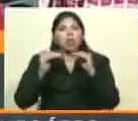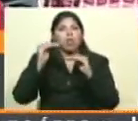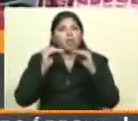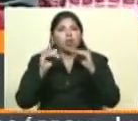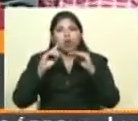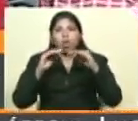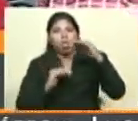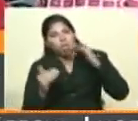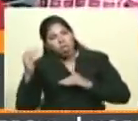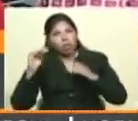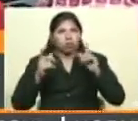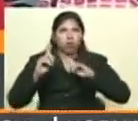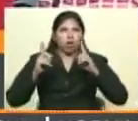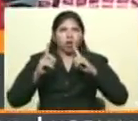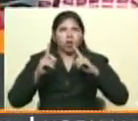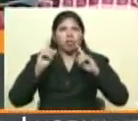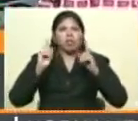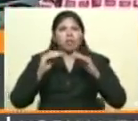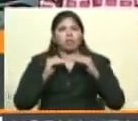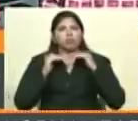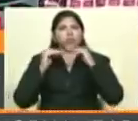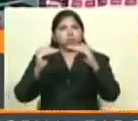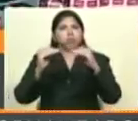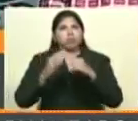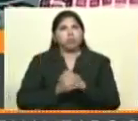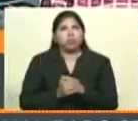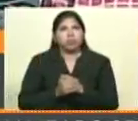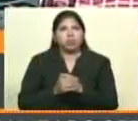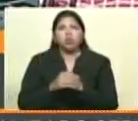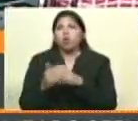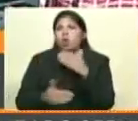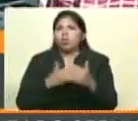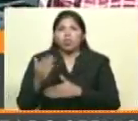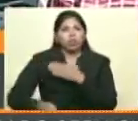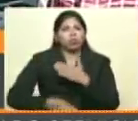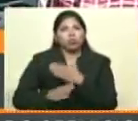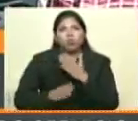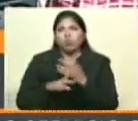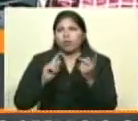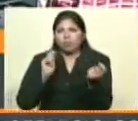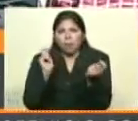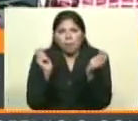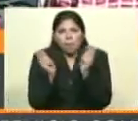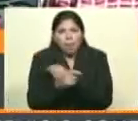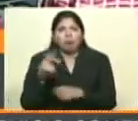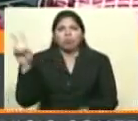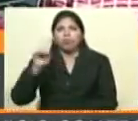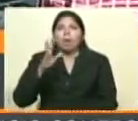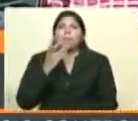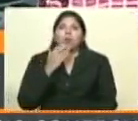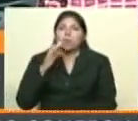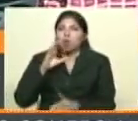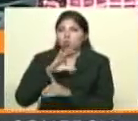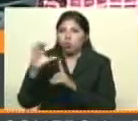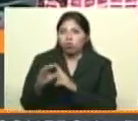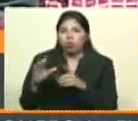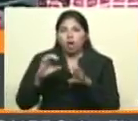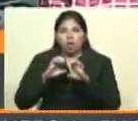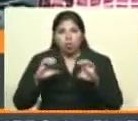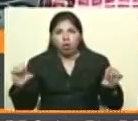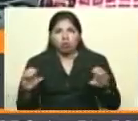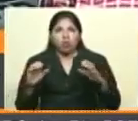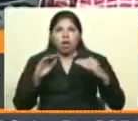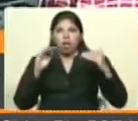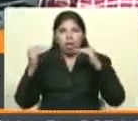y seguir avanzando en las transformaciones necesarias que el país amerita, en el campo cultural, político, educativo,